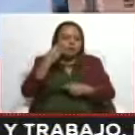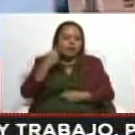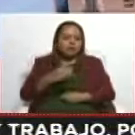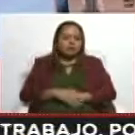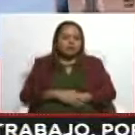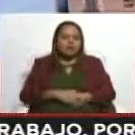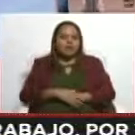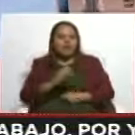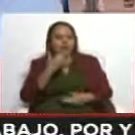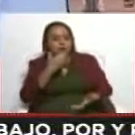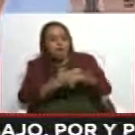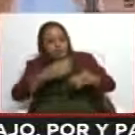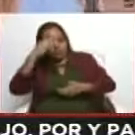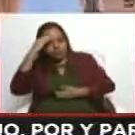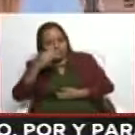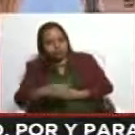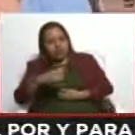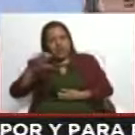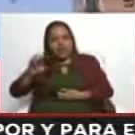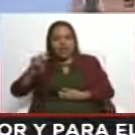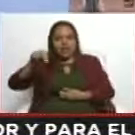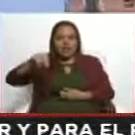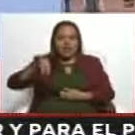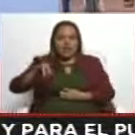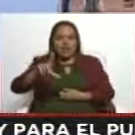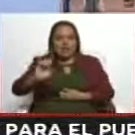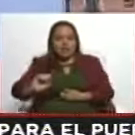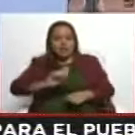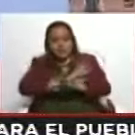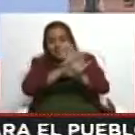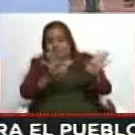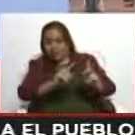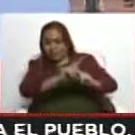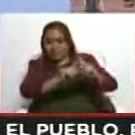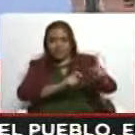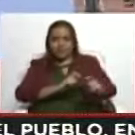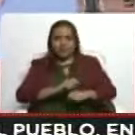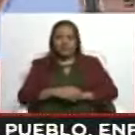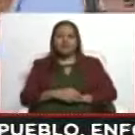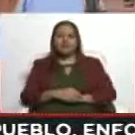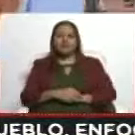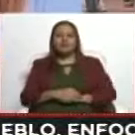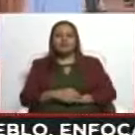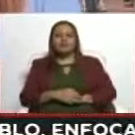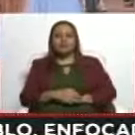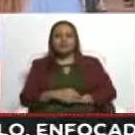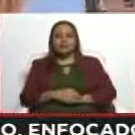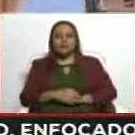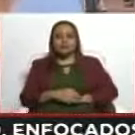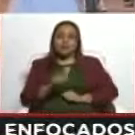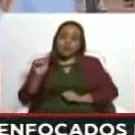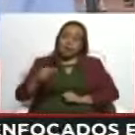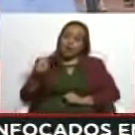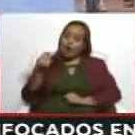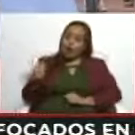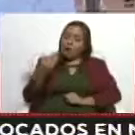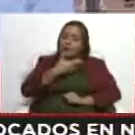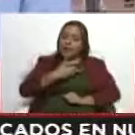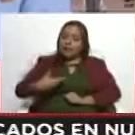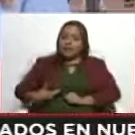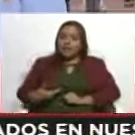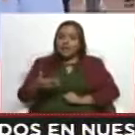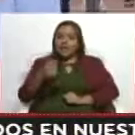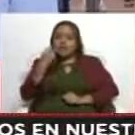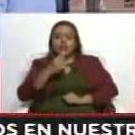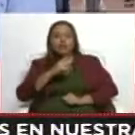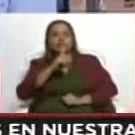Bueno, muchas gracias a la capitana Nayle Vizcaya. Bueno, aclarada la duda, mi estimada María Gabriela. Imagínate cómo hace uno si el presidente te está haciendo y